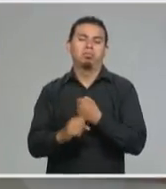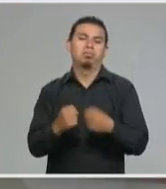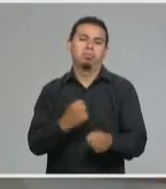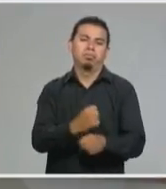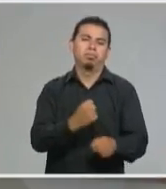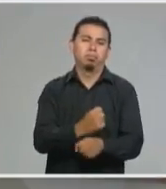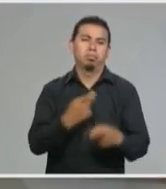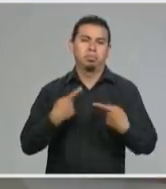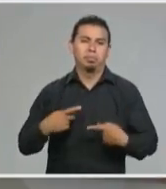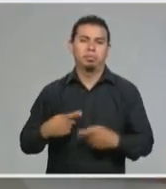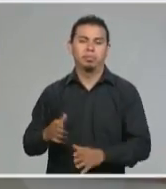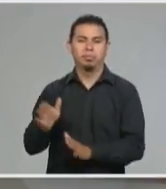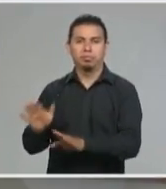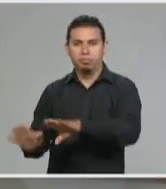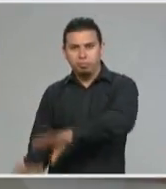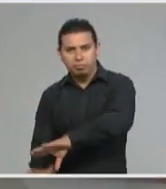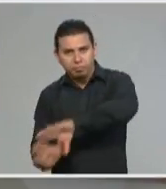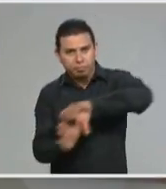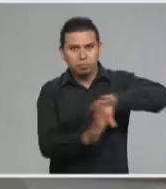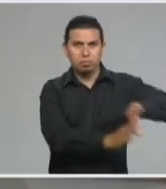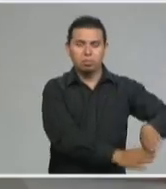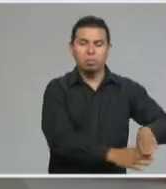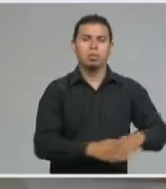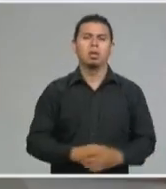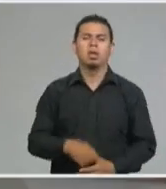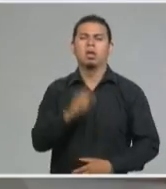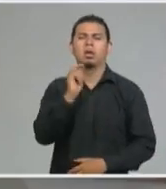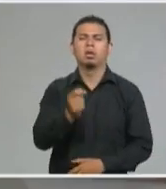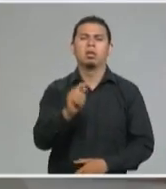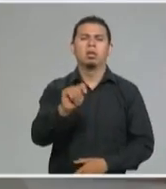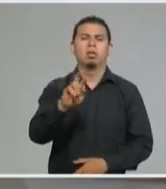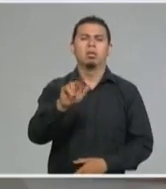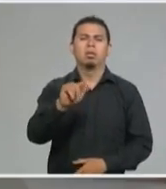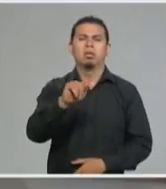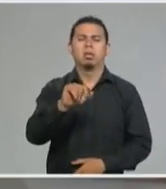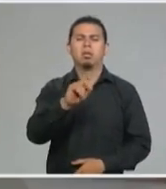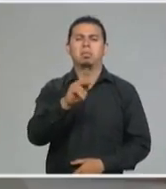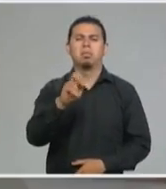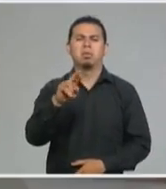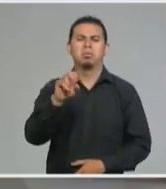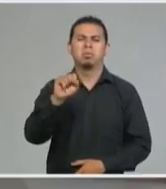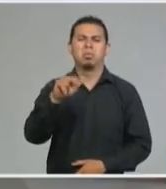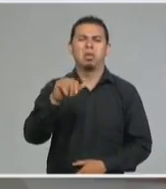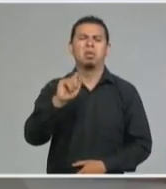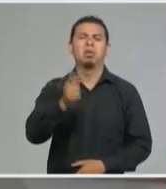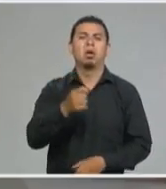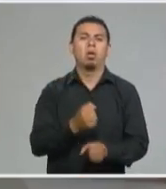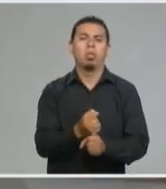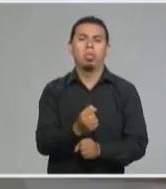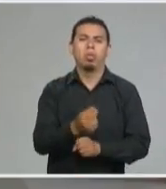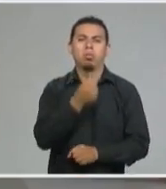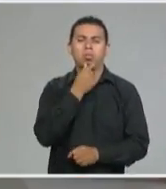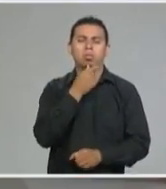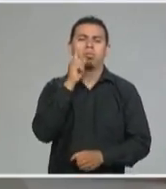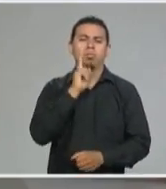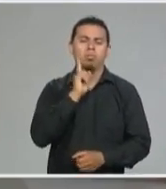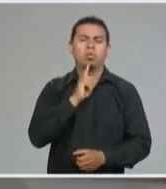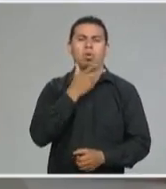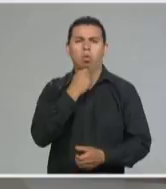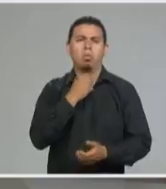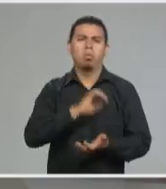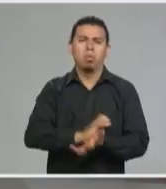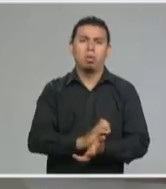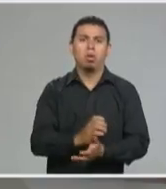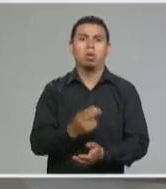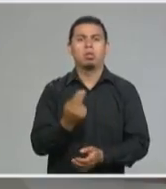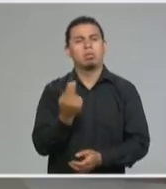¿Pero qué es la trata de personas? Es un delito en donde se explota a mujeres, niños, hombres para trabajo forzado, a veces